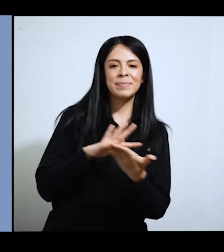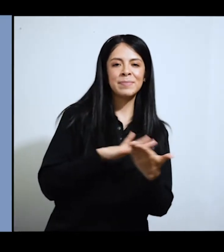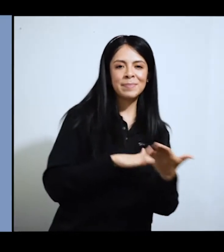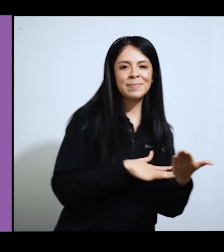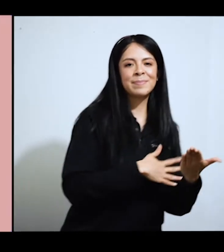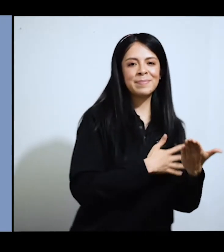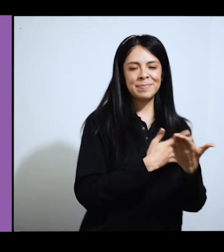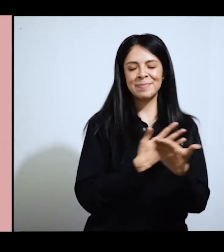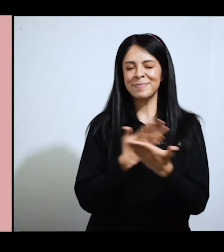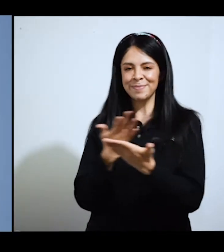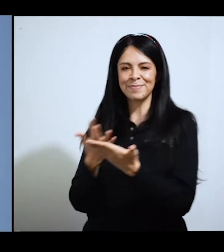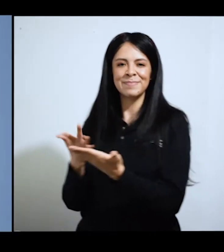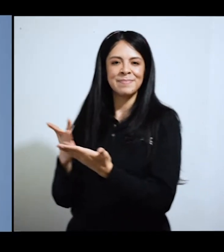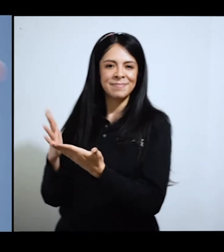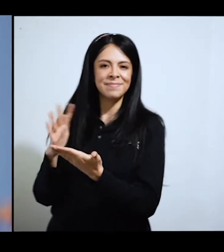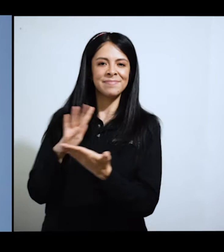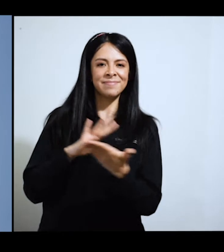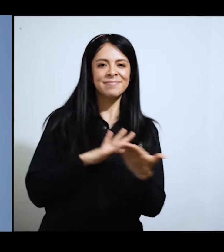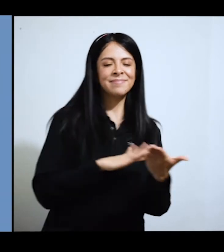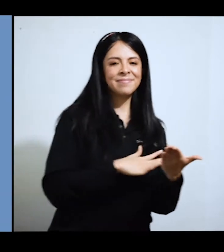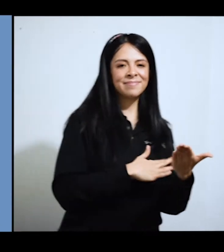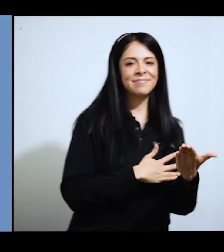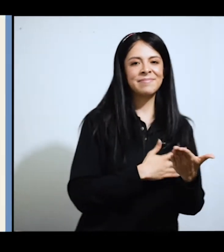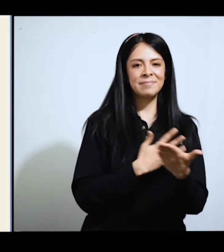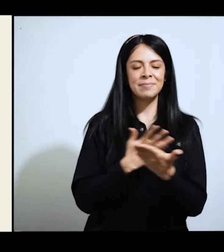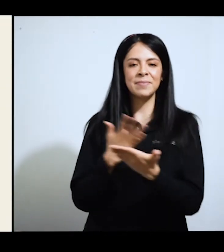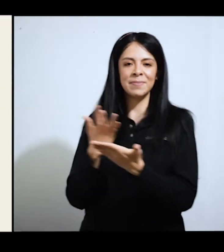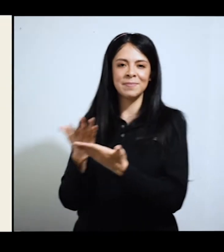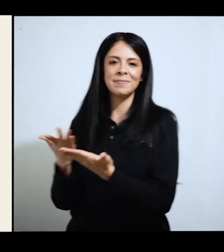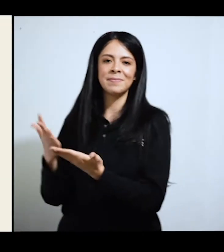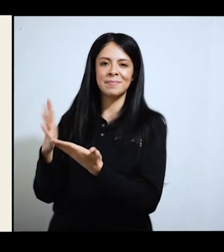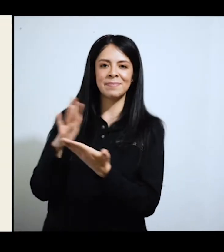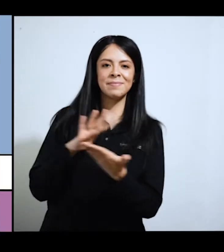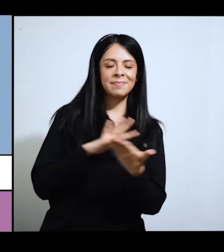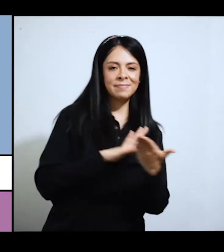despertaré de un sueño. No